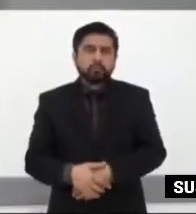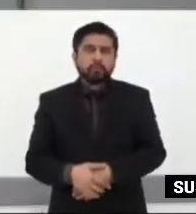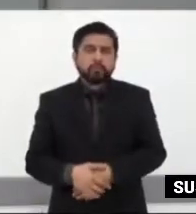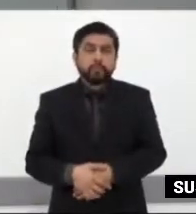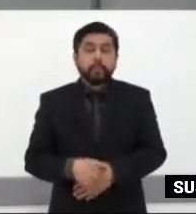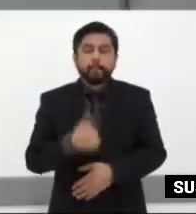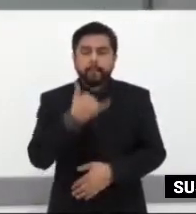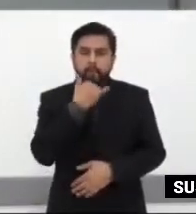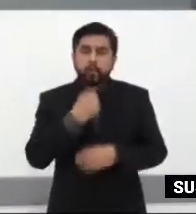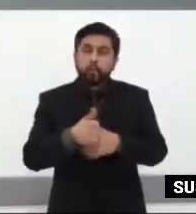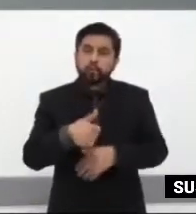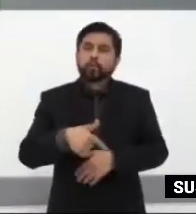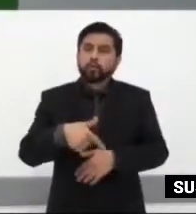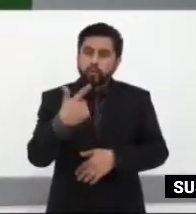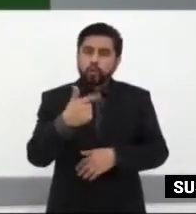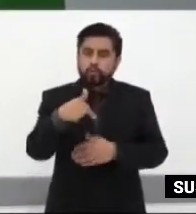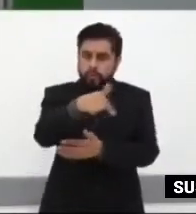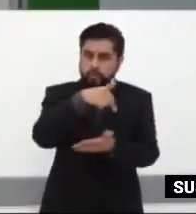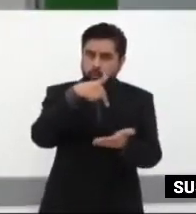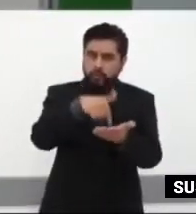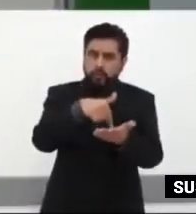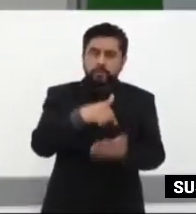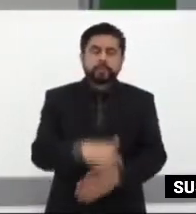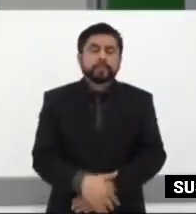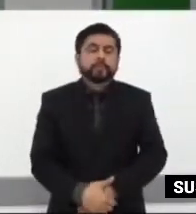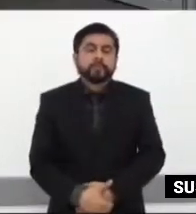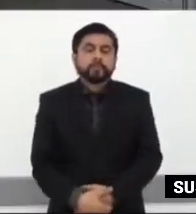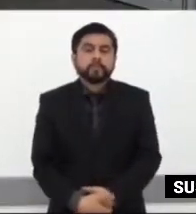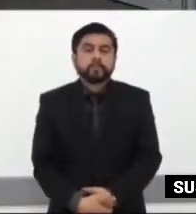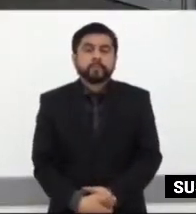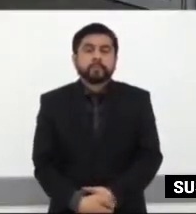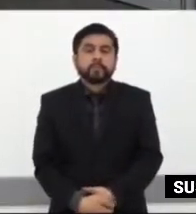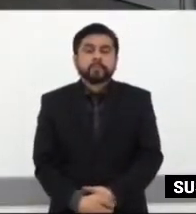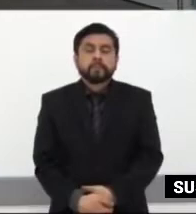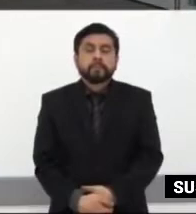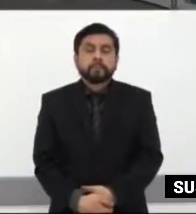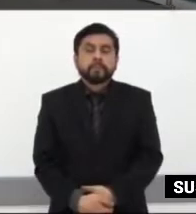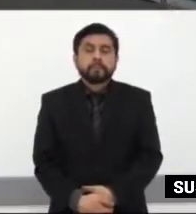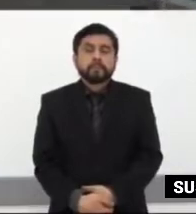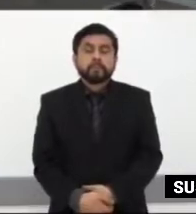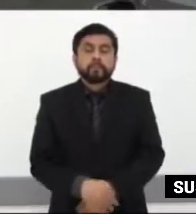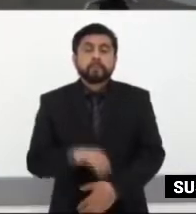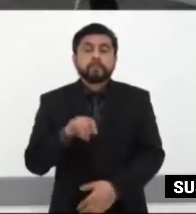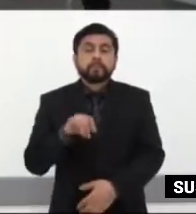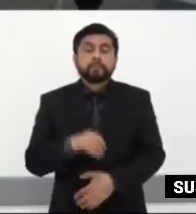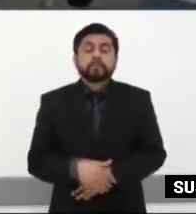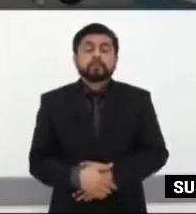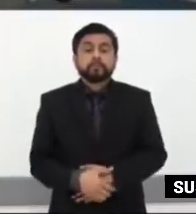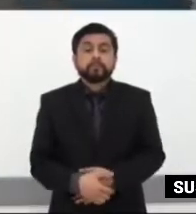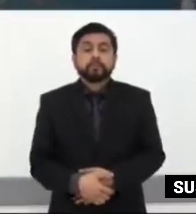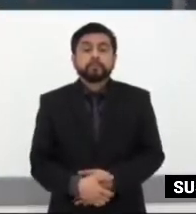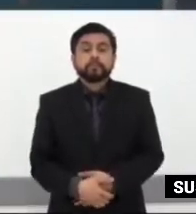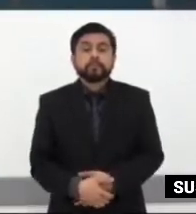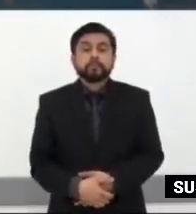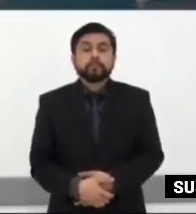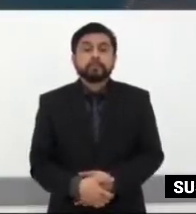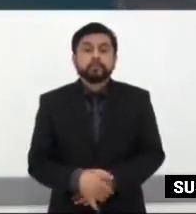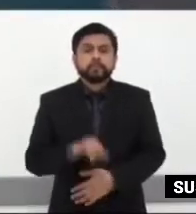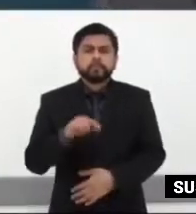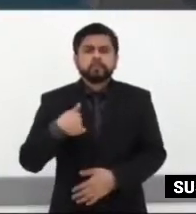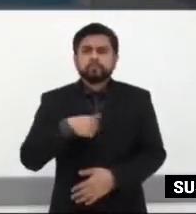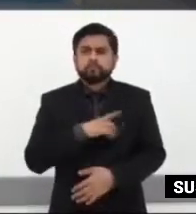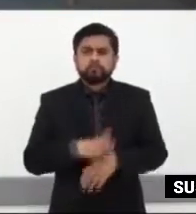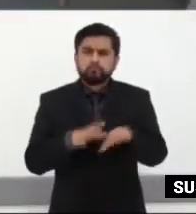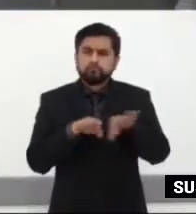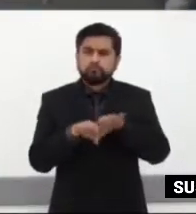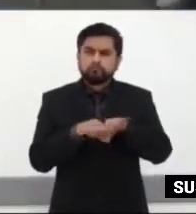12 lugares. ¿Que la Patricia Toledo va a estar aquí? ¿Sí lo viste? Sí, sí, sí. ¿Sí? ¿Sí está bien con ella? Sí, estamos trabajando